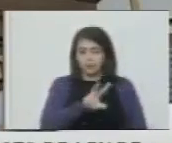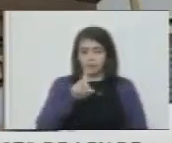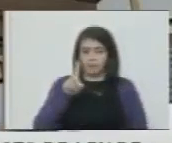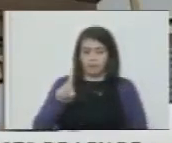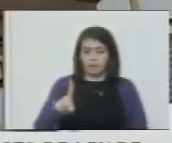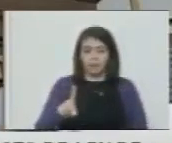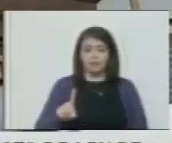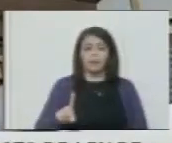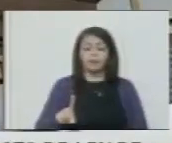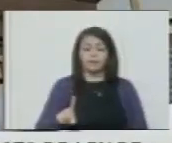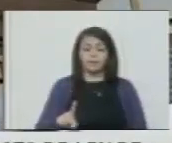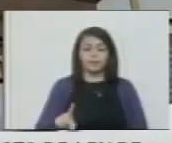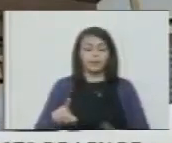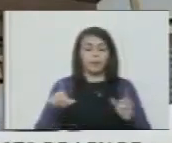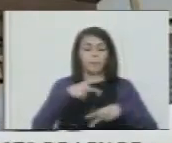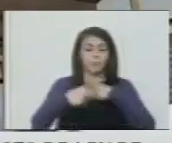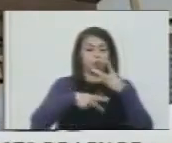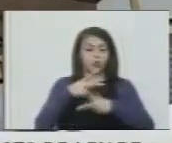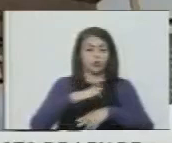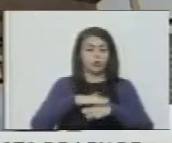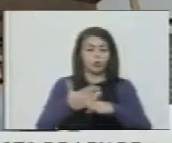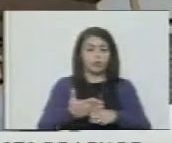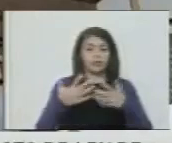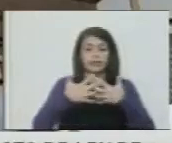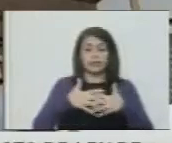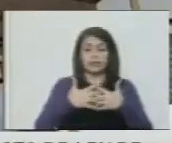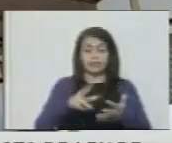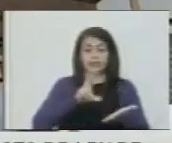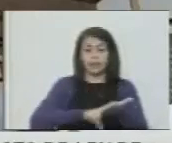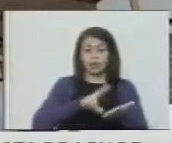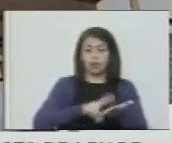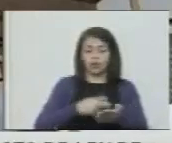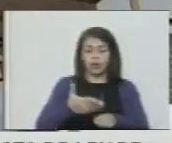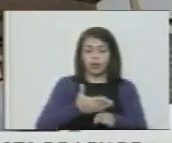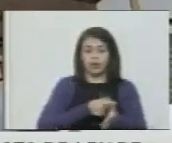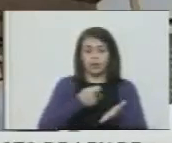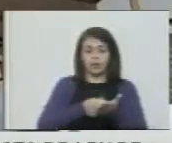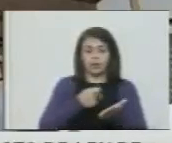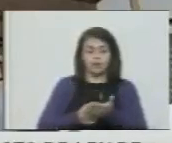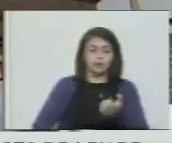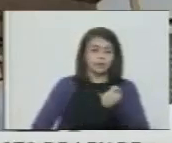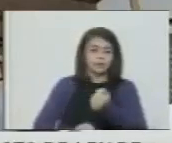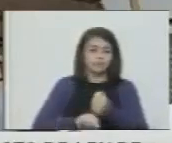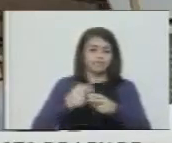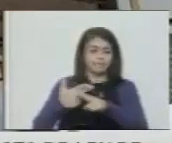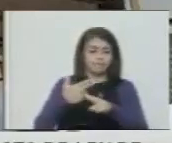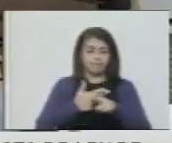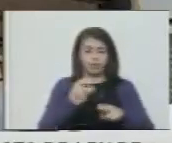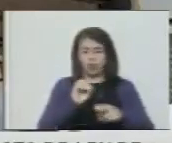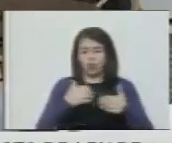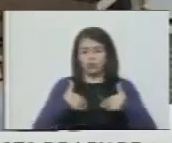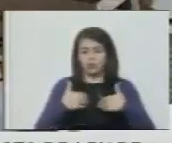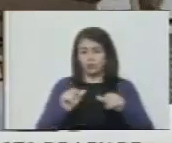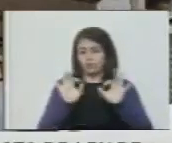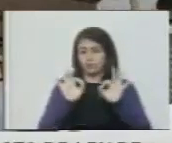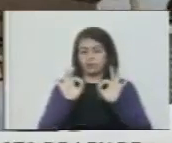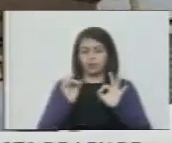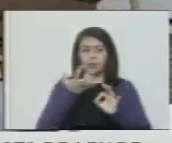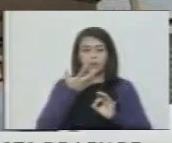21. Microseguro. Producto de seguro o de medicina prepagada que ampara riesgos